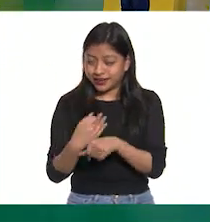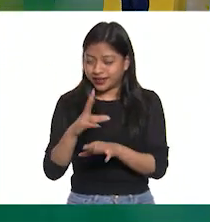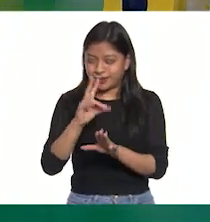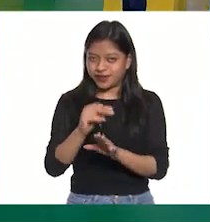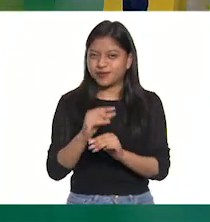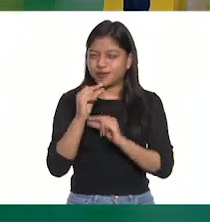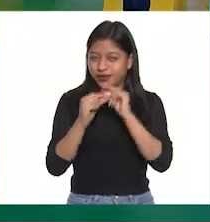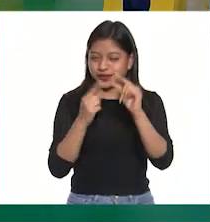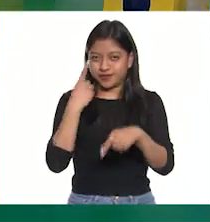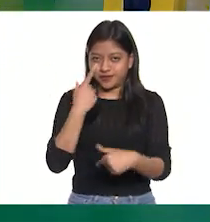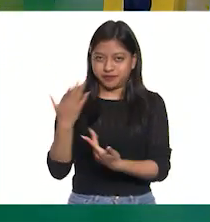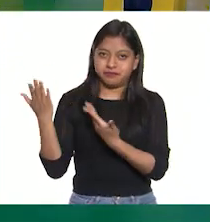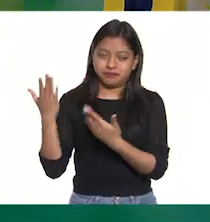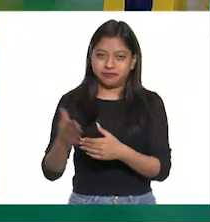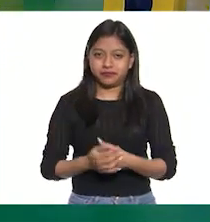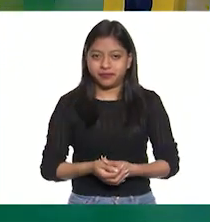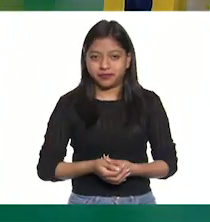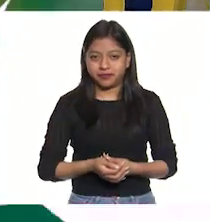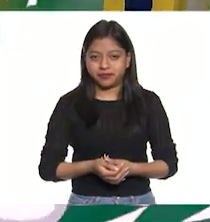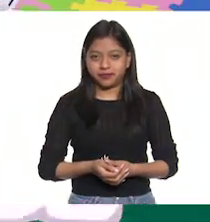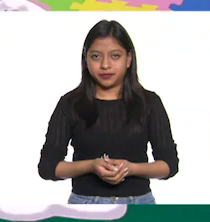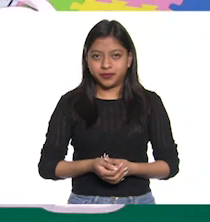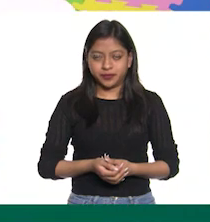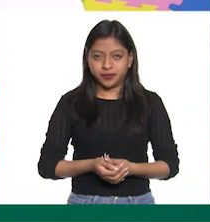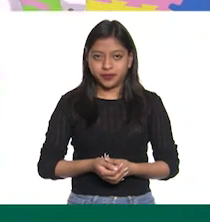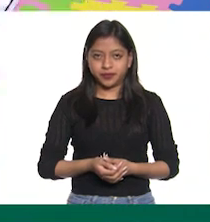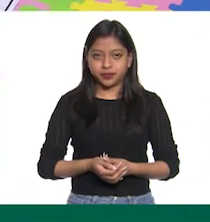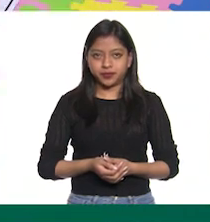ver. A ver.